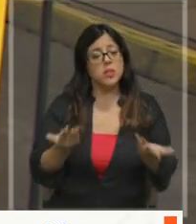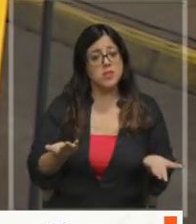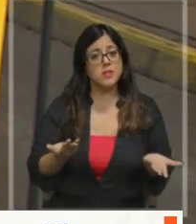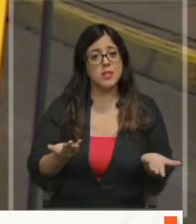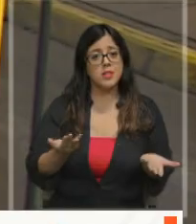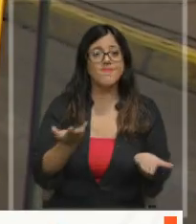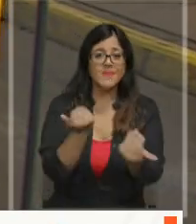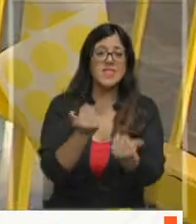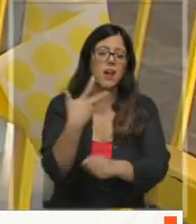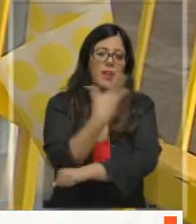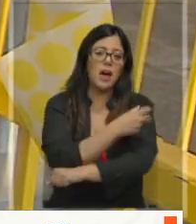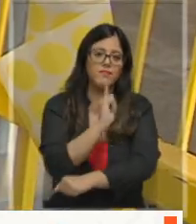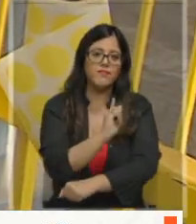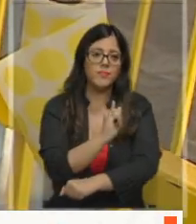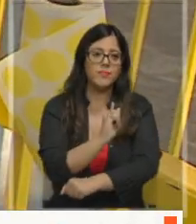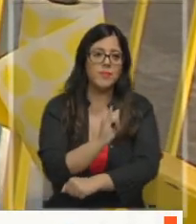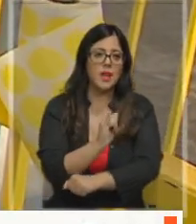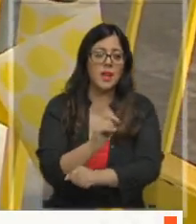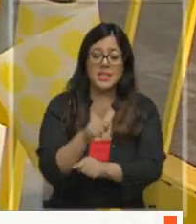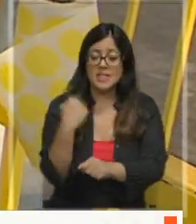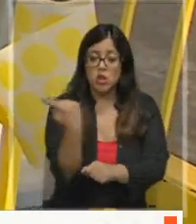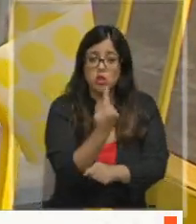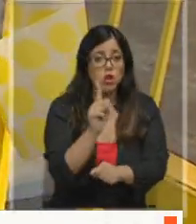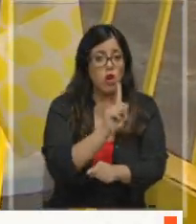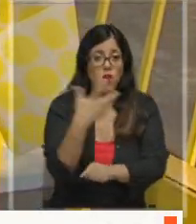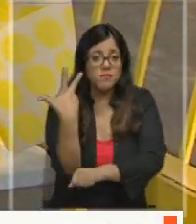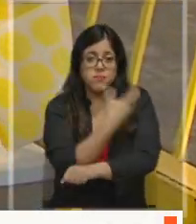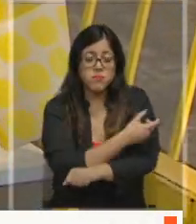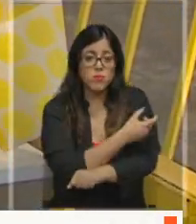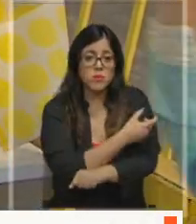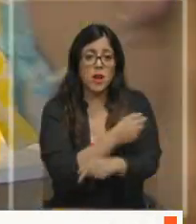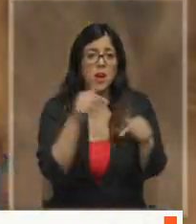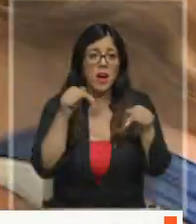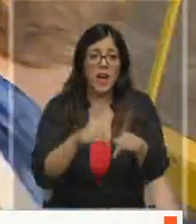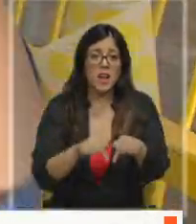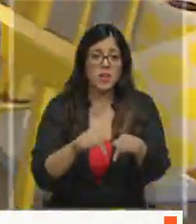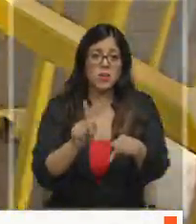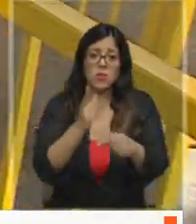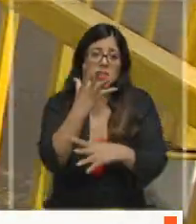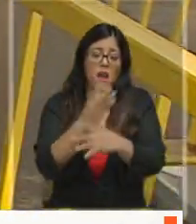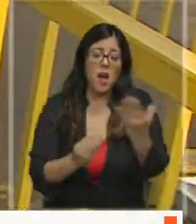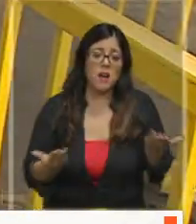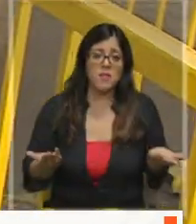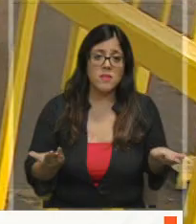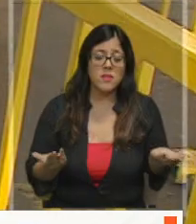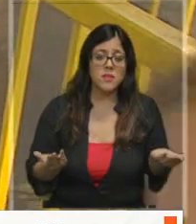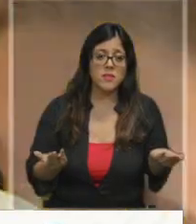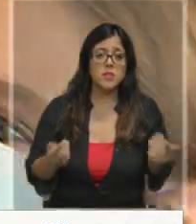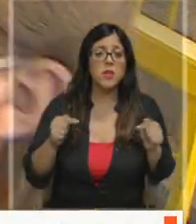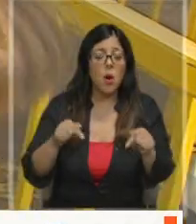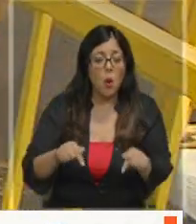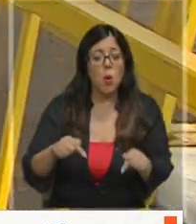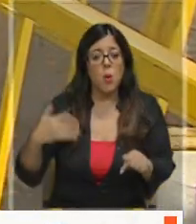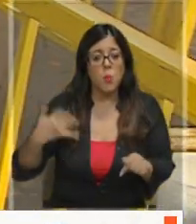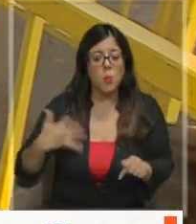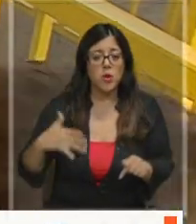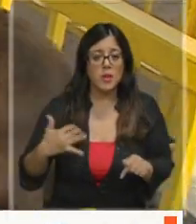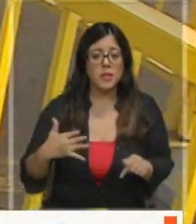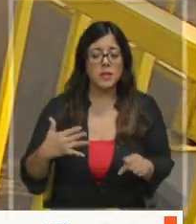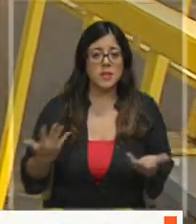es necesario vacunarse. Si no nos vacunamos todos, esto no se va a erradicar. Y es importante que tengamos